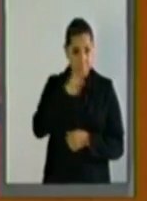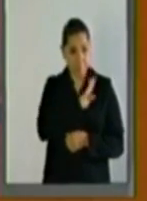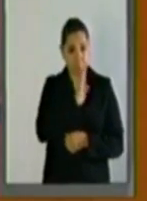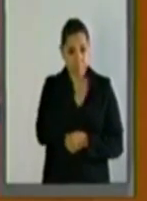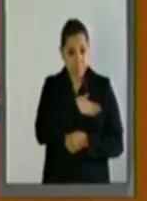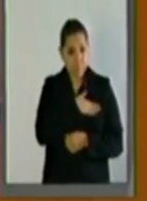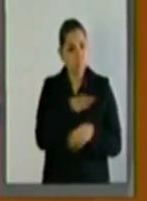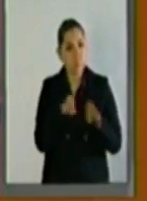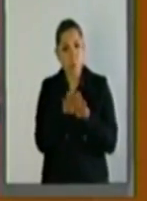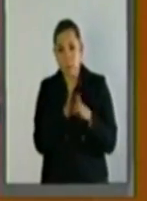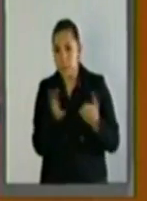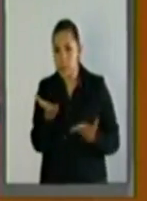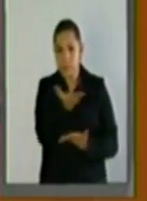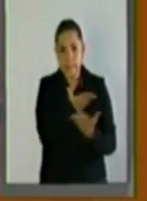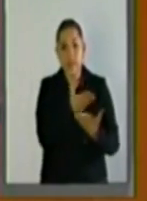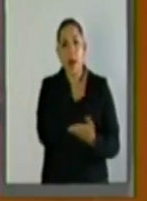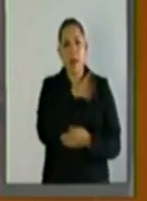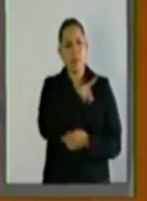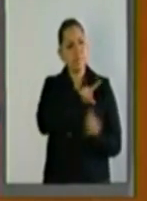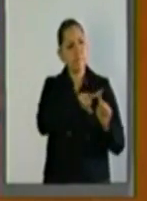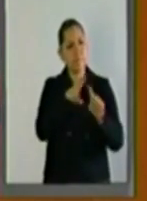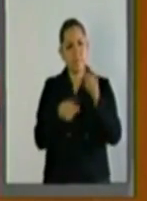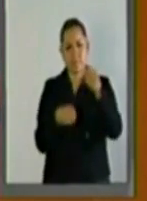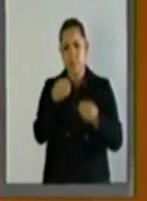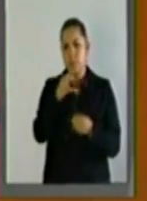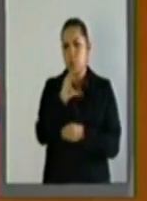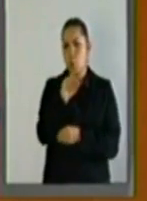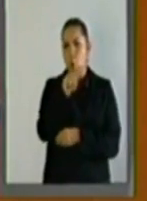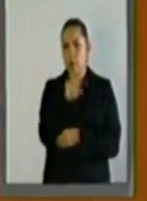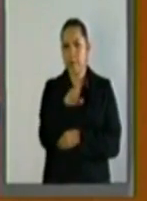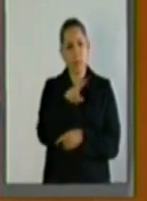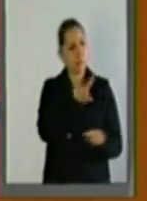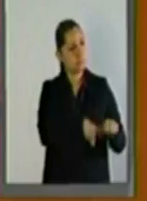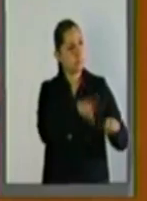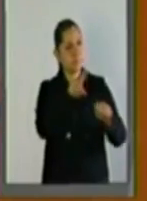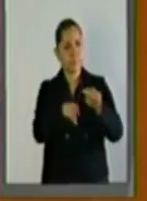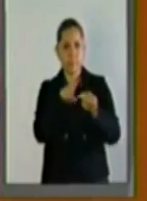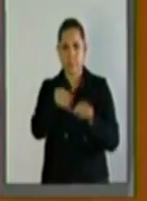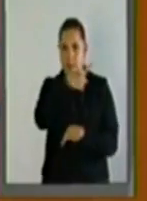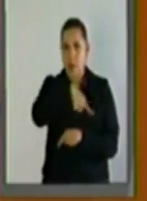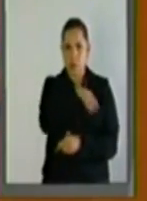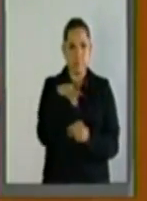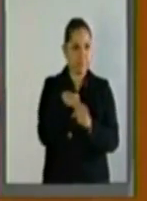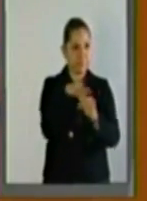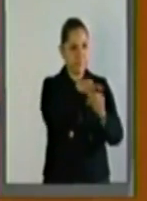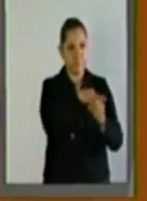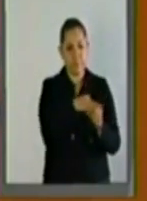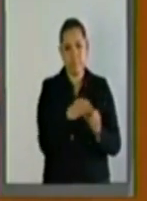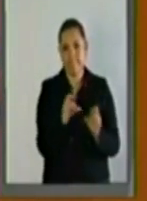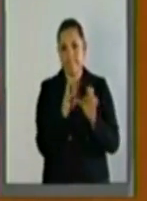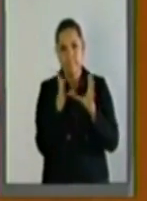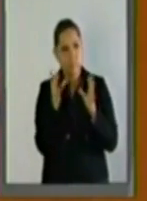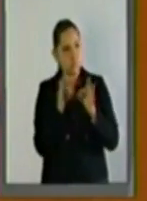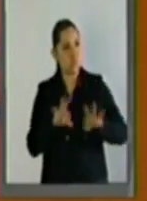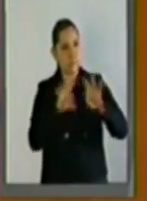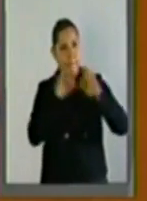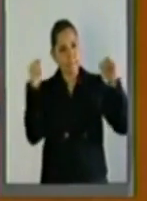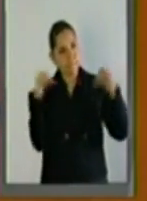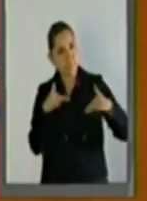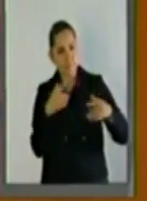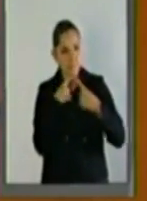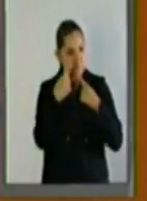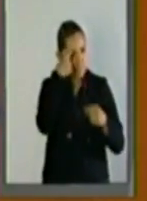desaparecer a las Cortes. Hubo elecciones extraordinarias. Y hoy por hoy, la polémica más profunda de